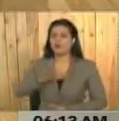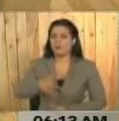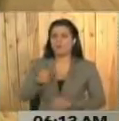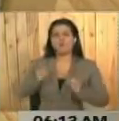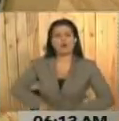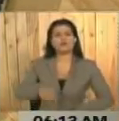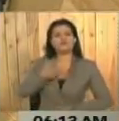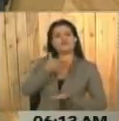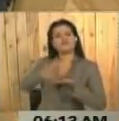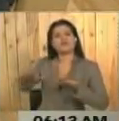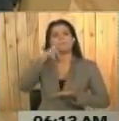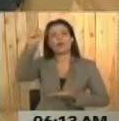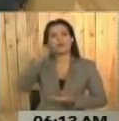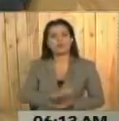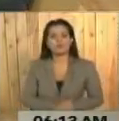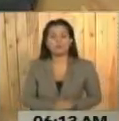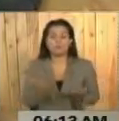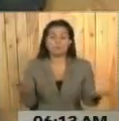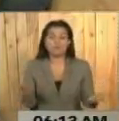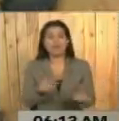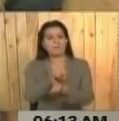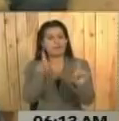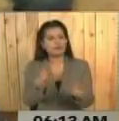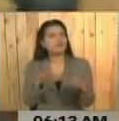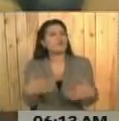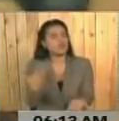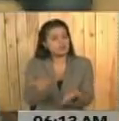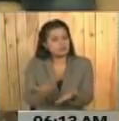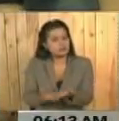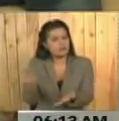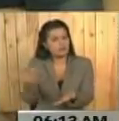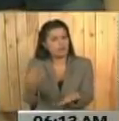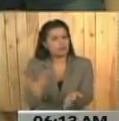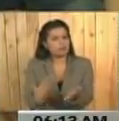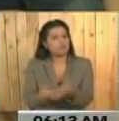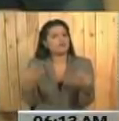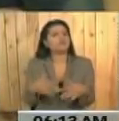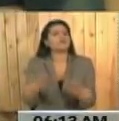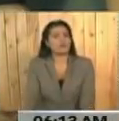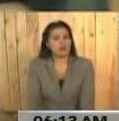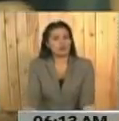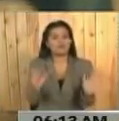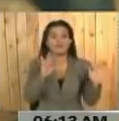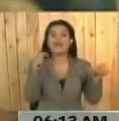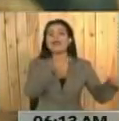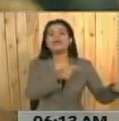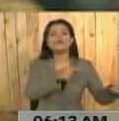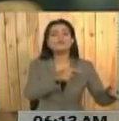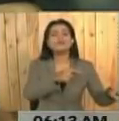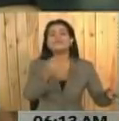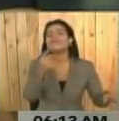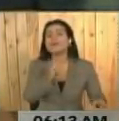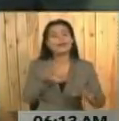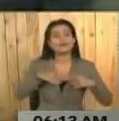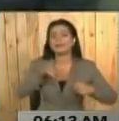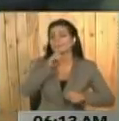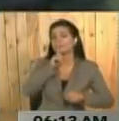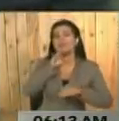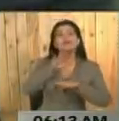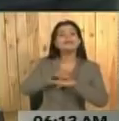salir del presidente maduro ahora cuál es el escenario verdadero el escenario es que ellos no les queda de otra que aceptar que lo que diga el